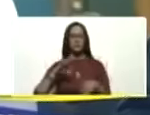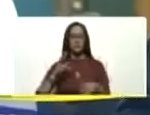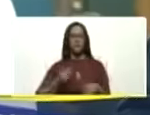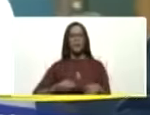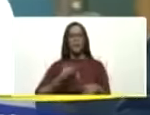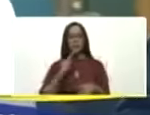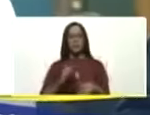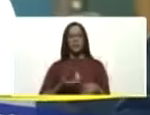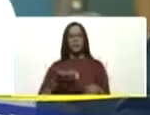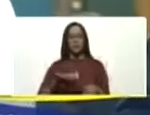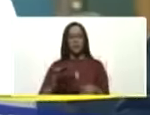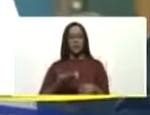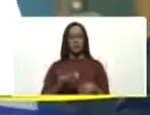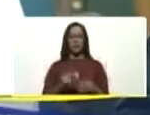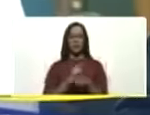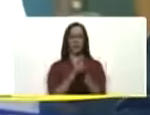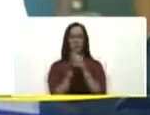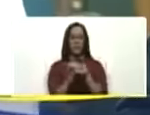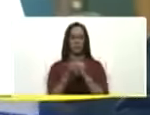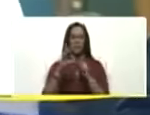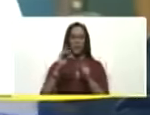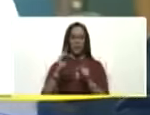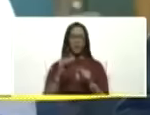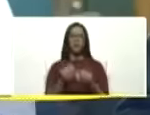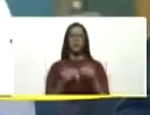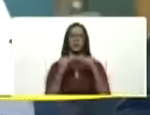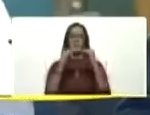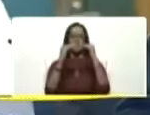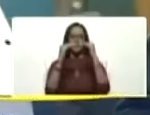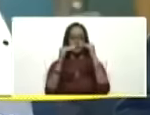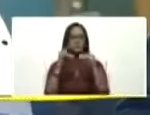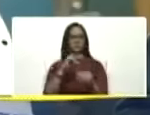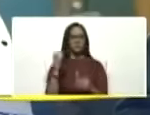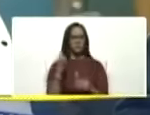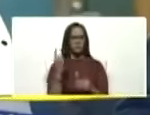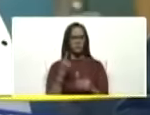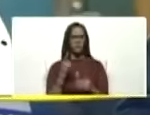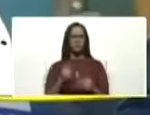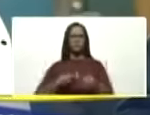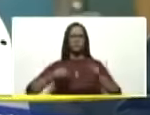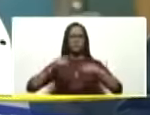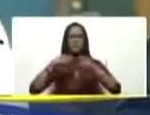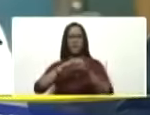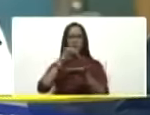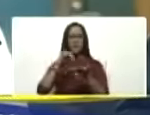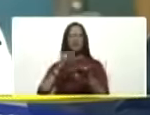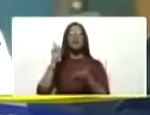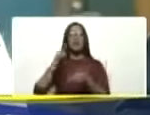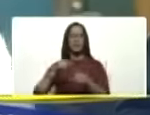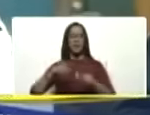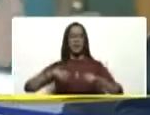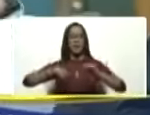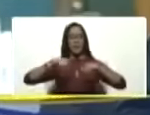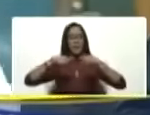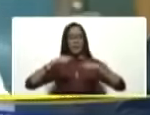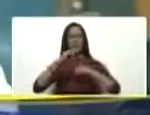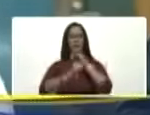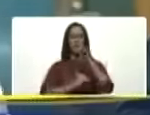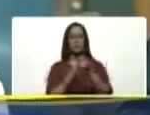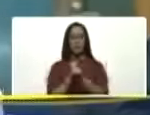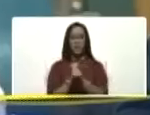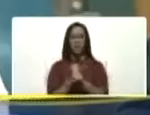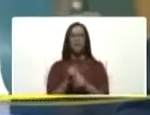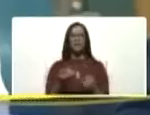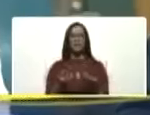que venimos transformando el aluminio para poder posicionarlo no solamente en el mercado nacional, sino también en el mercado internacional, que se ha